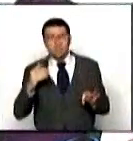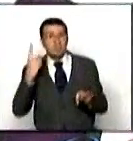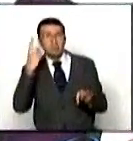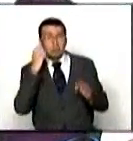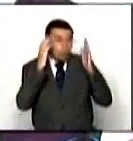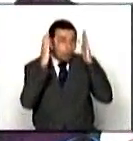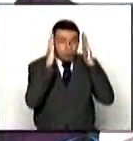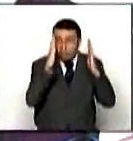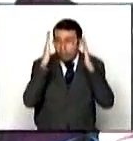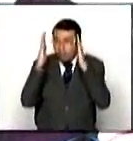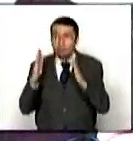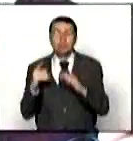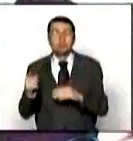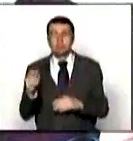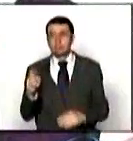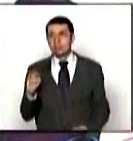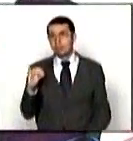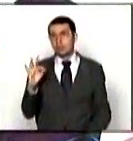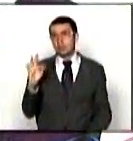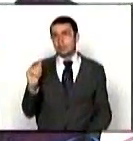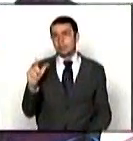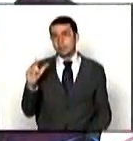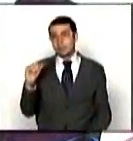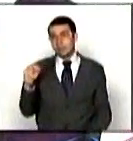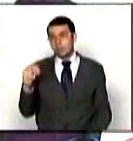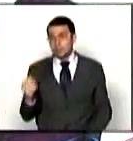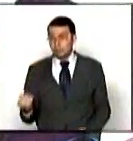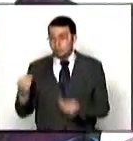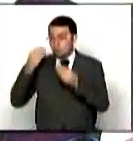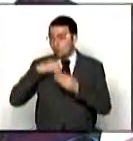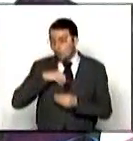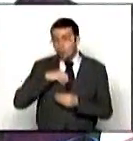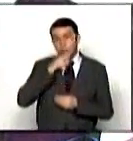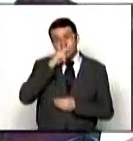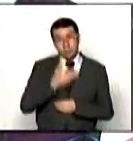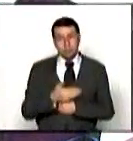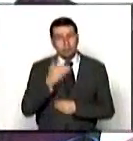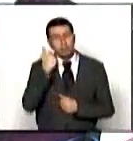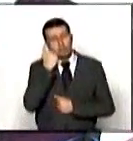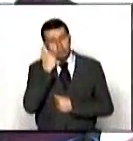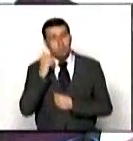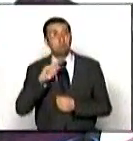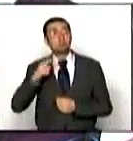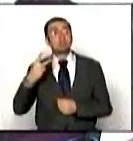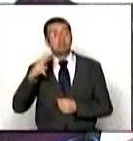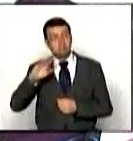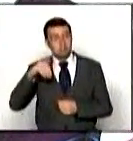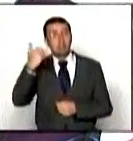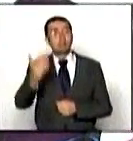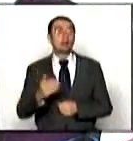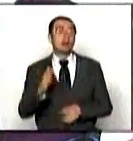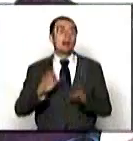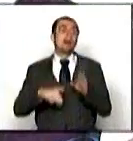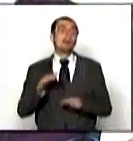medicamento, la Ritalina, produce tantos efectos secundarios en nuestros niños y también en algunos adultos que a veces se usa.